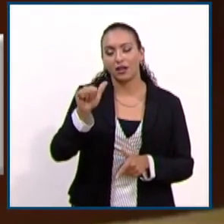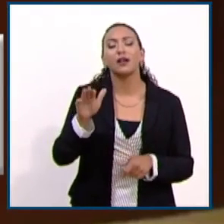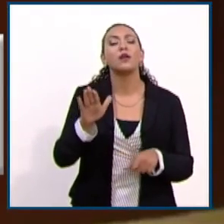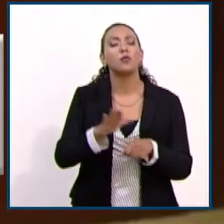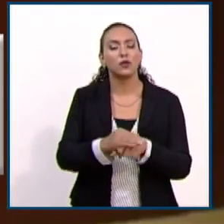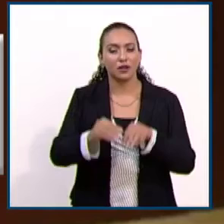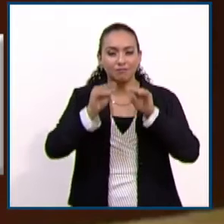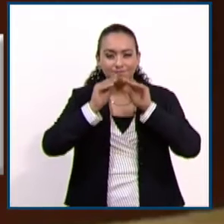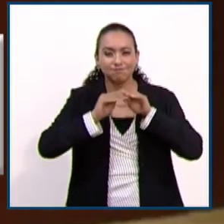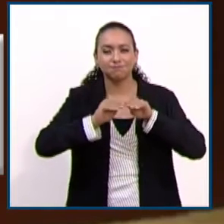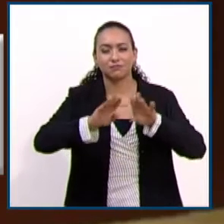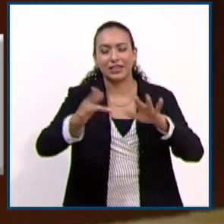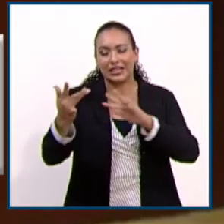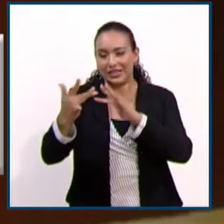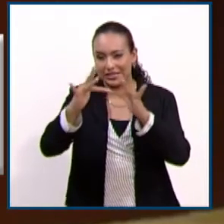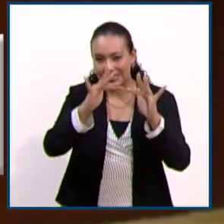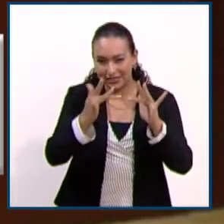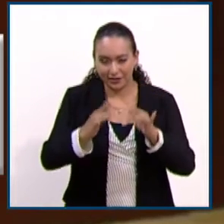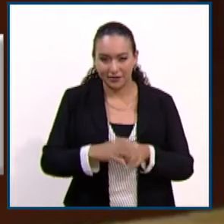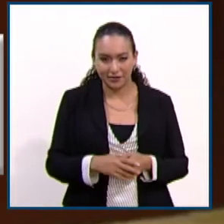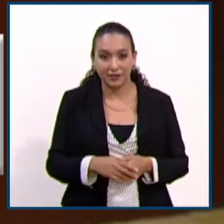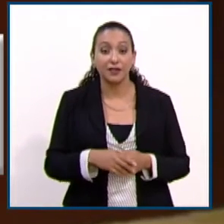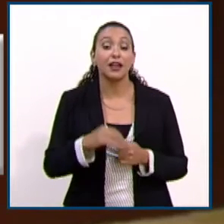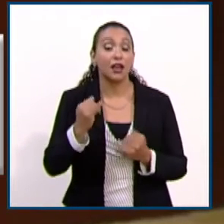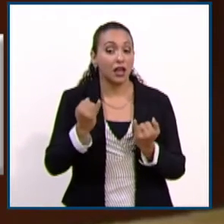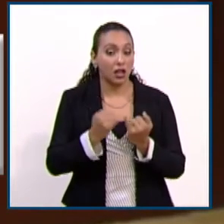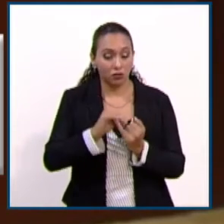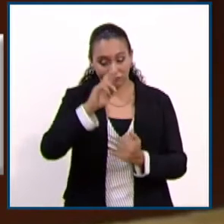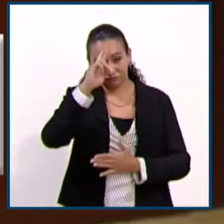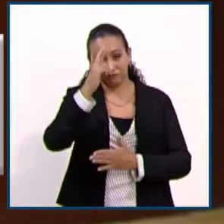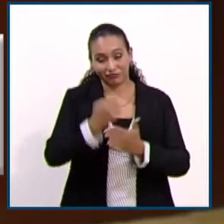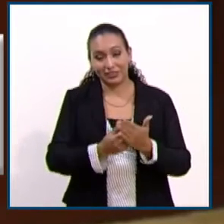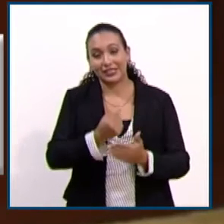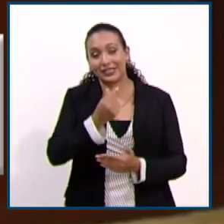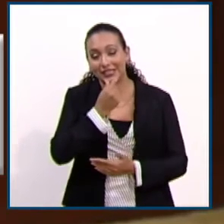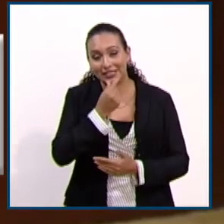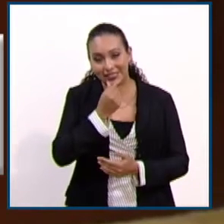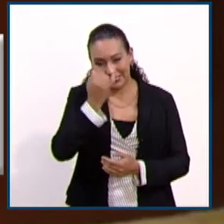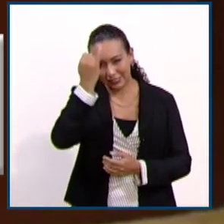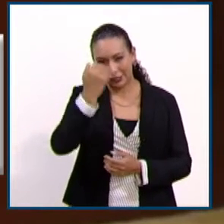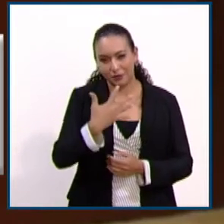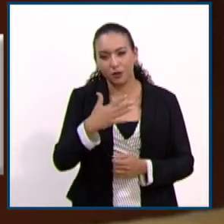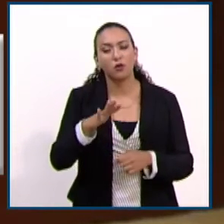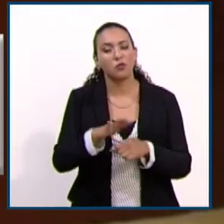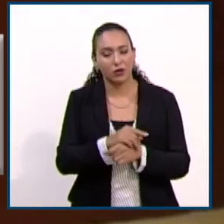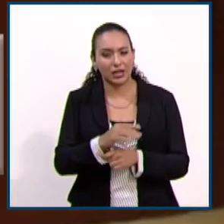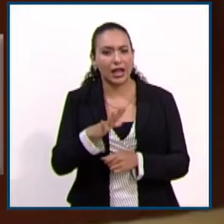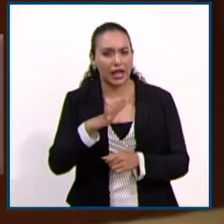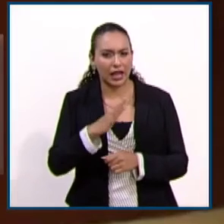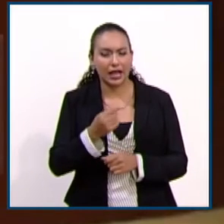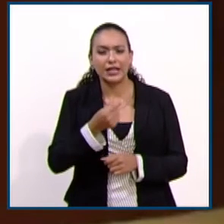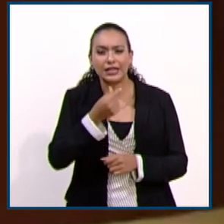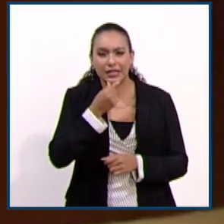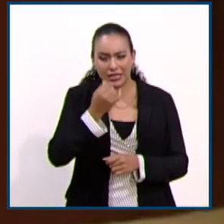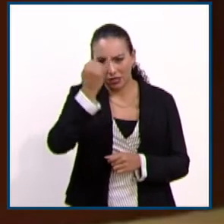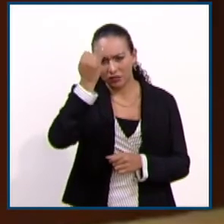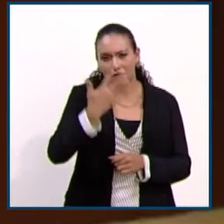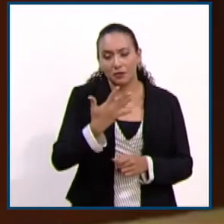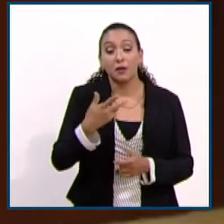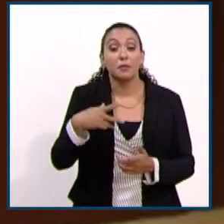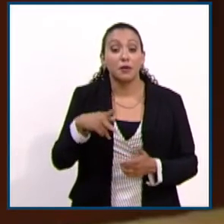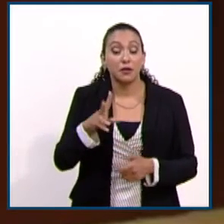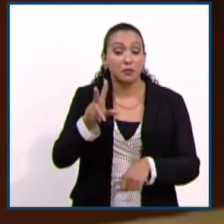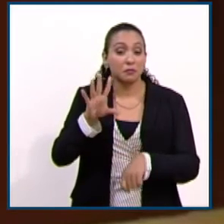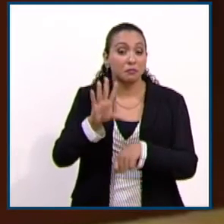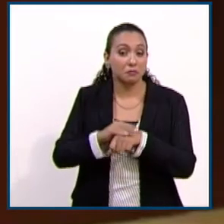propaganda electoral en redes sociales que vulneró el interés superior de la niñez, pues incluía imágenes de infantes sin contar